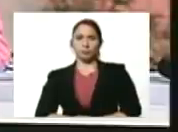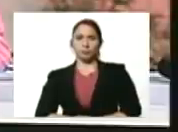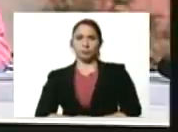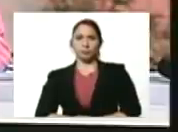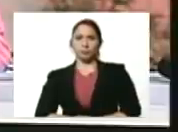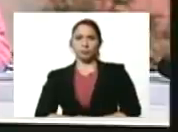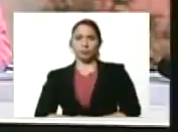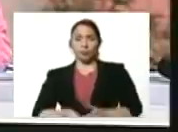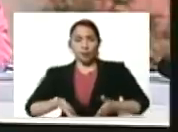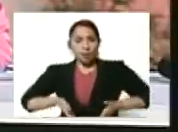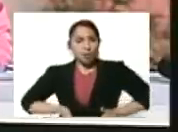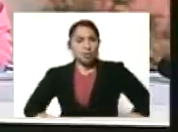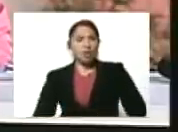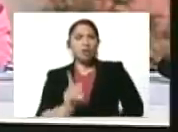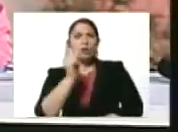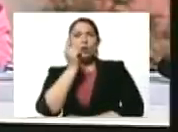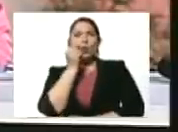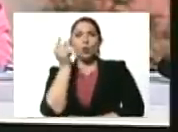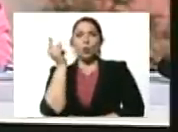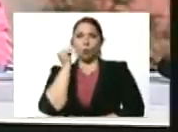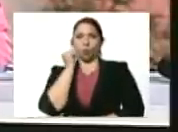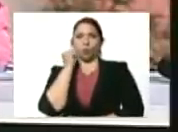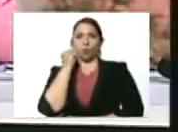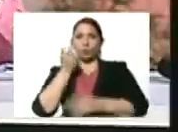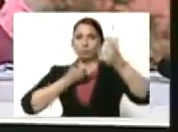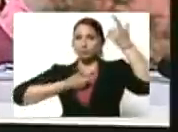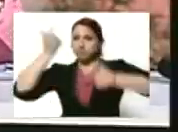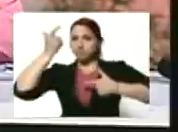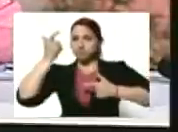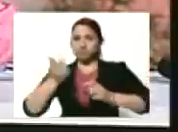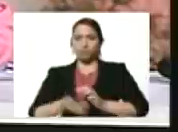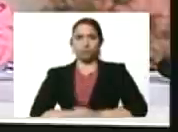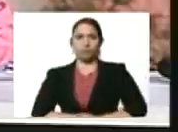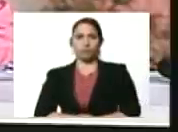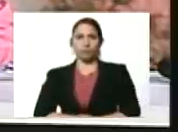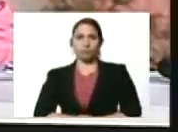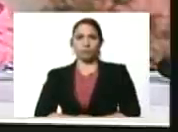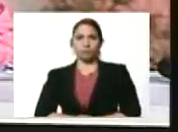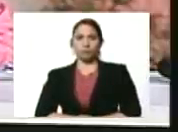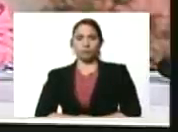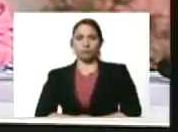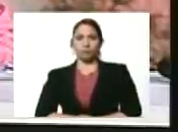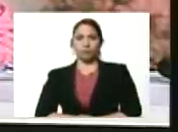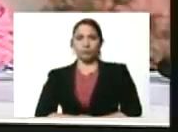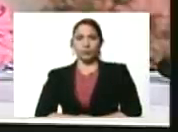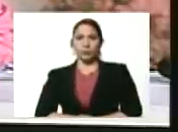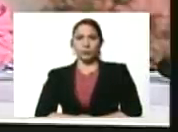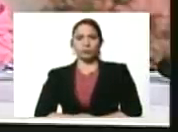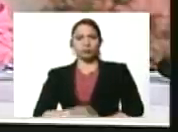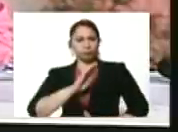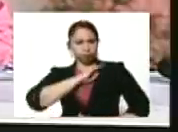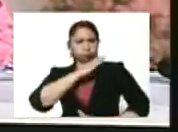Los hijos e hijas de Hugo Chávez Frías, forjados por su